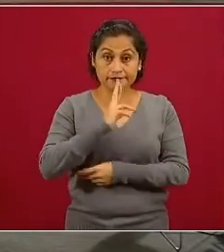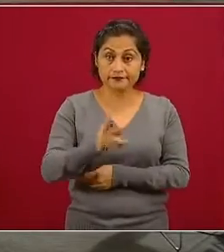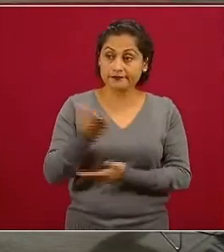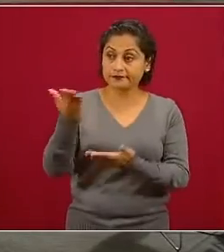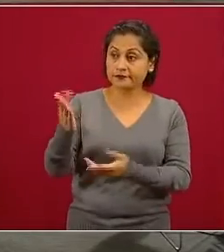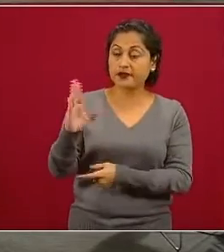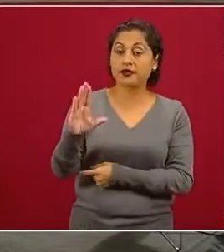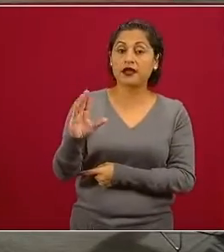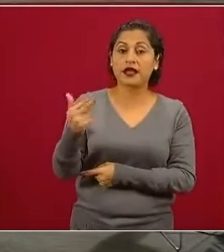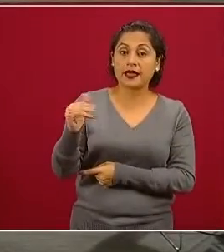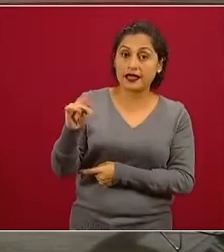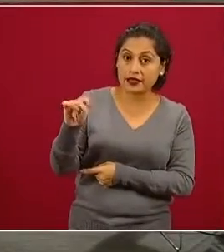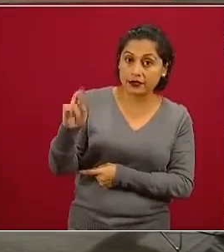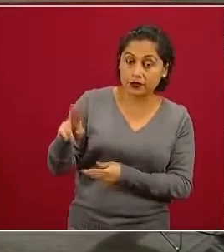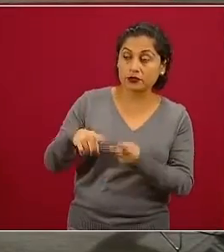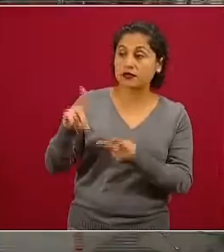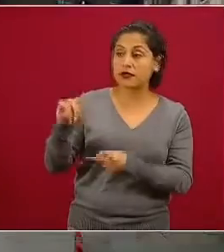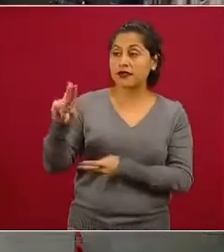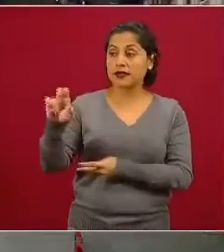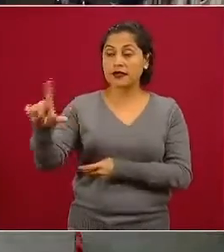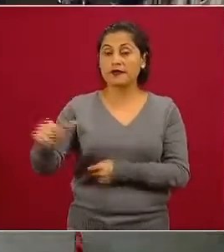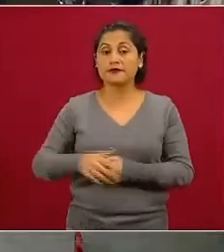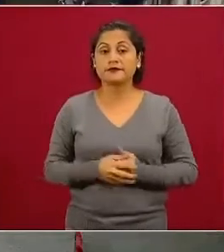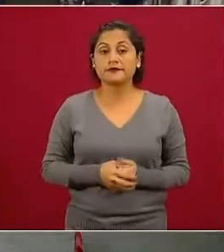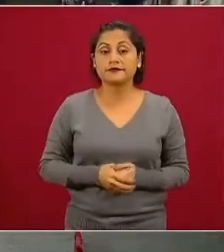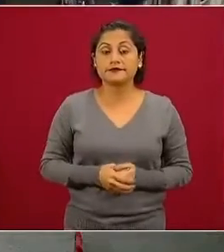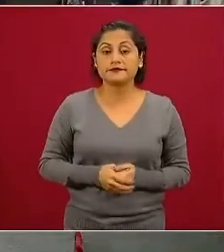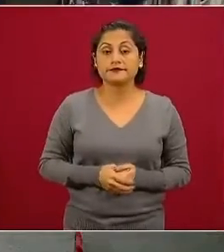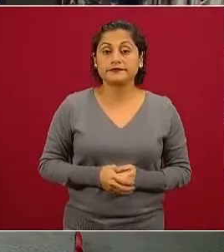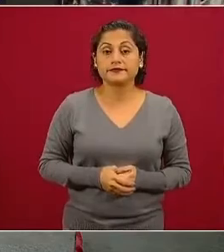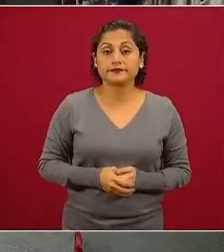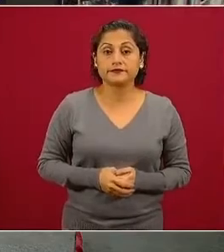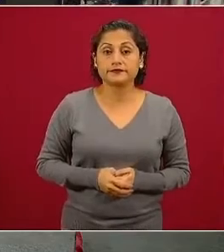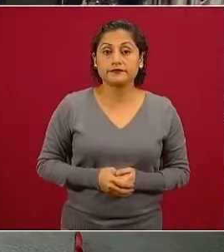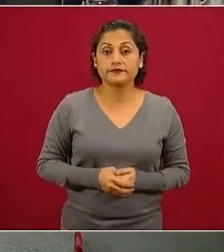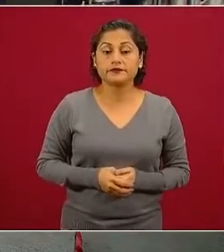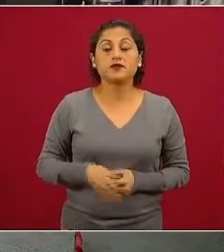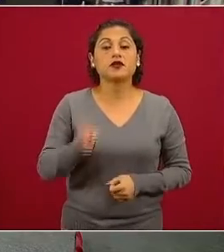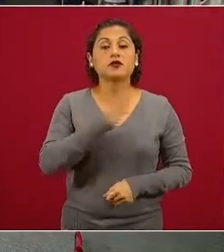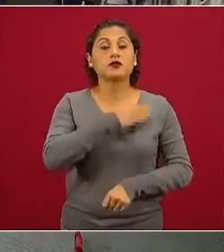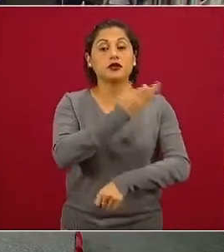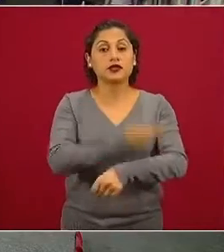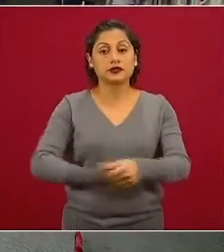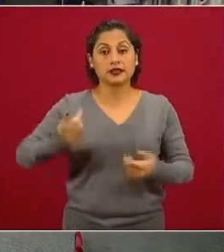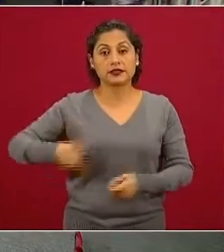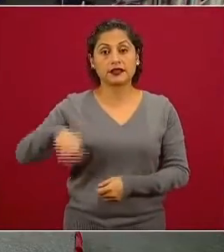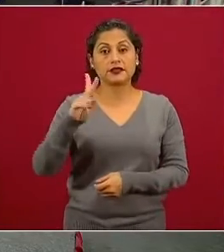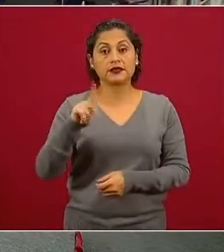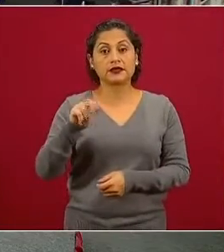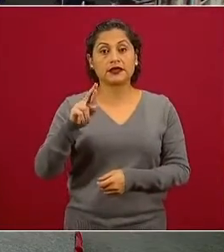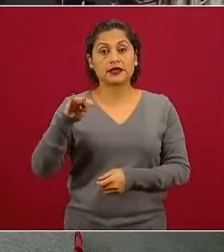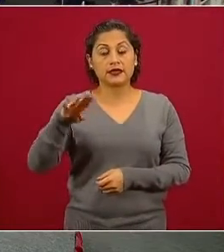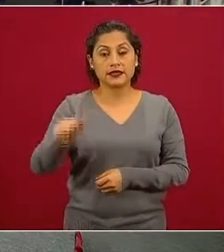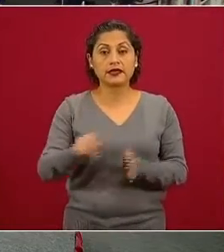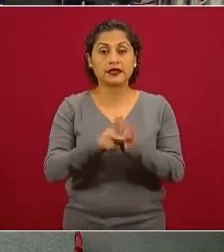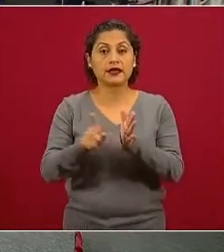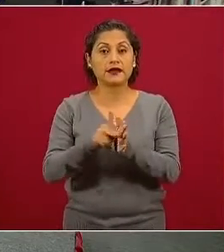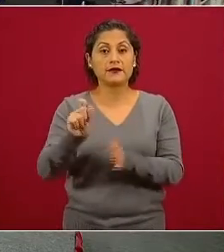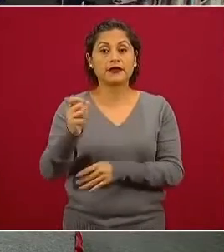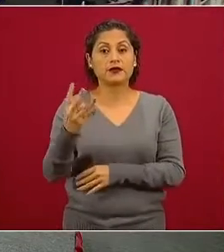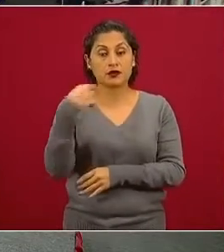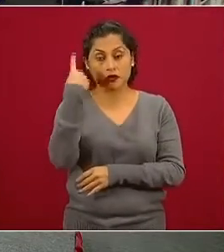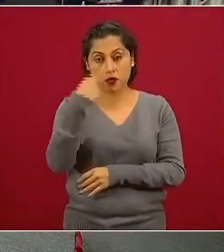ser propiedad ni de un país, ni de una empresa farmacéutica, o mucho menos de una potencia.